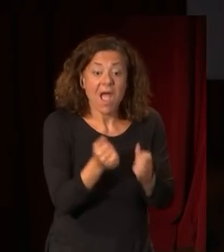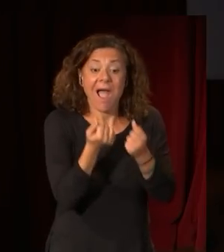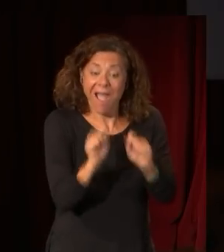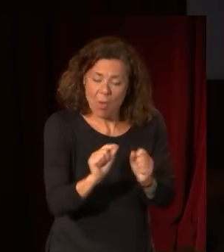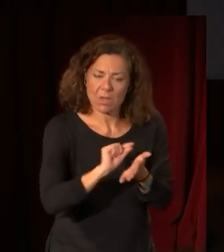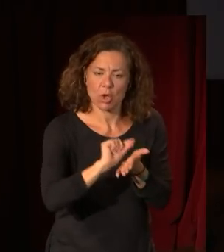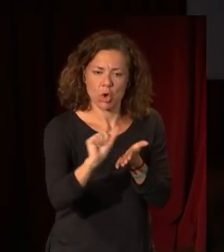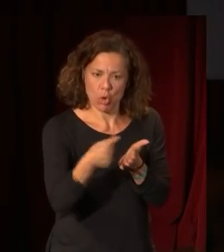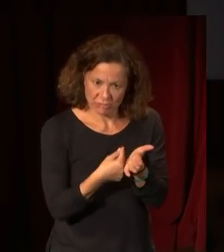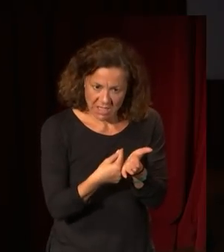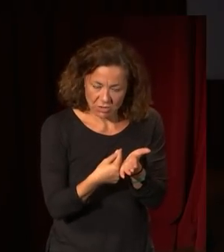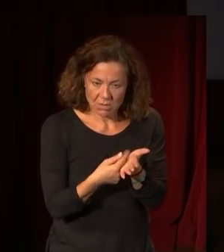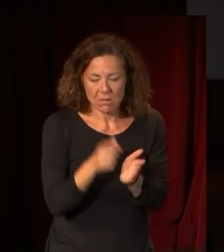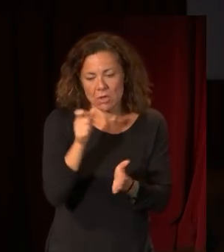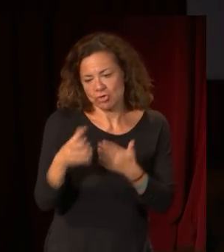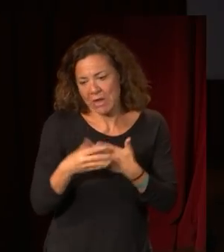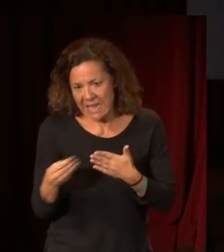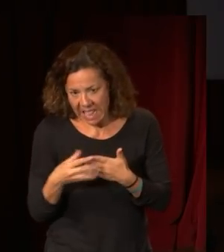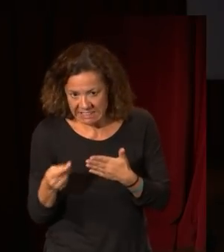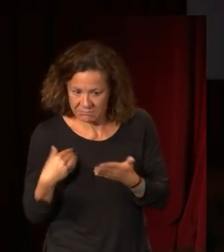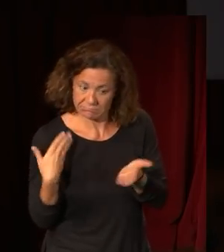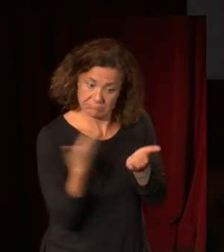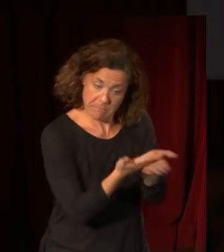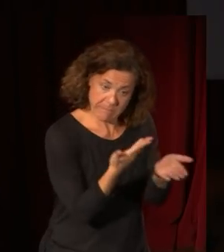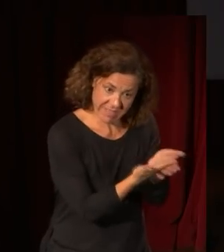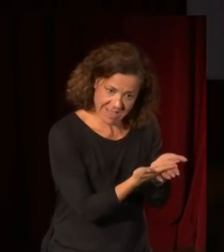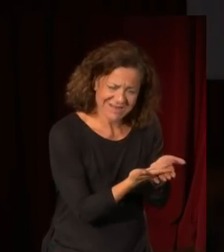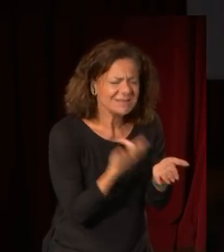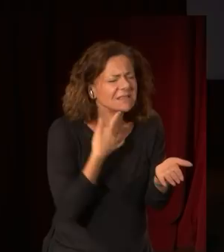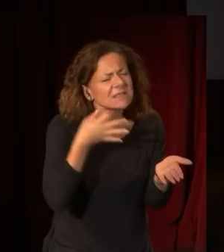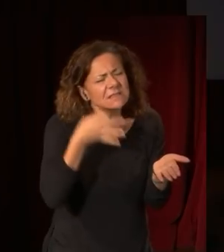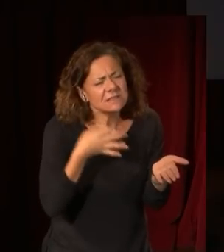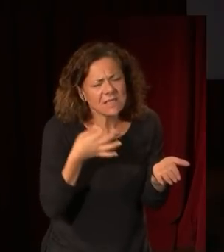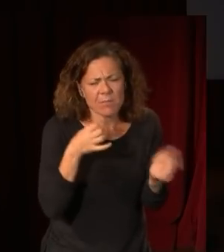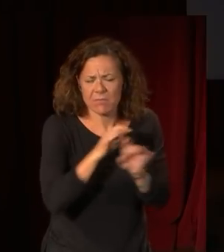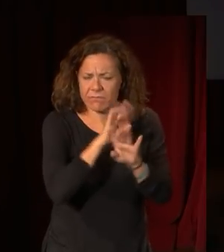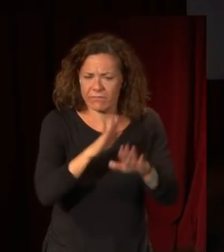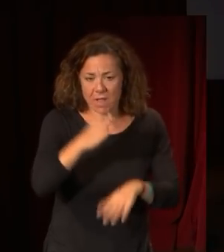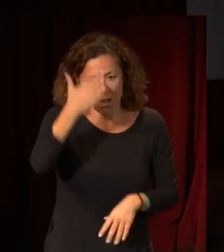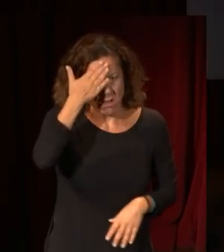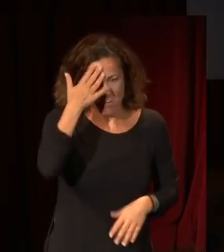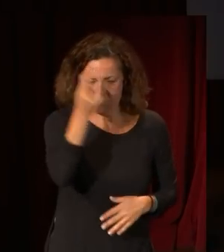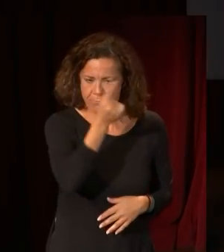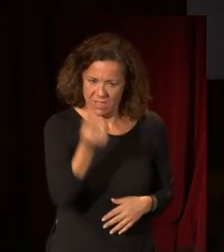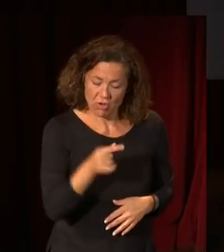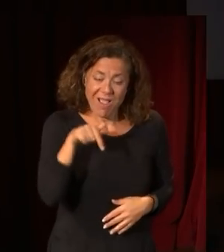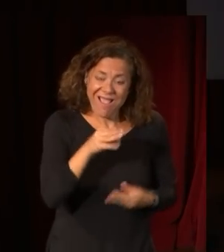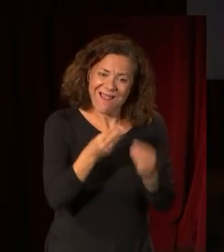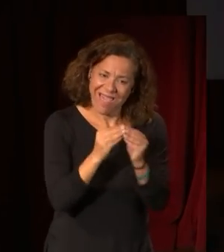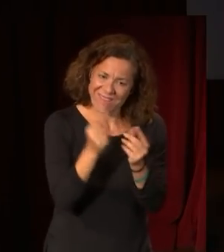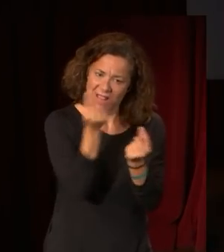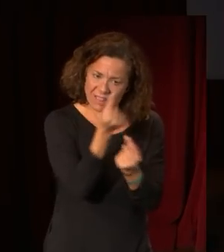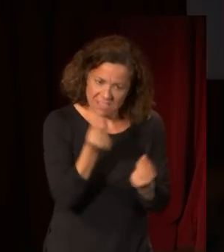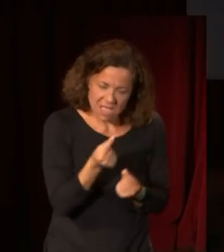los parroquianos o los clientes los comitentes siempre lo distinguen como el principal pintor él es el que tiene que realizar los